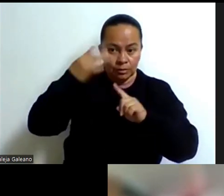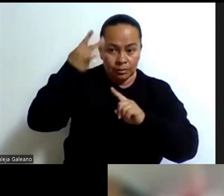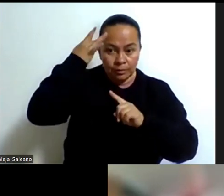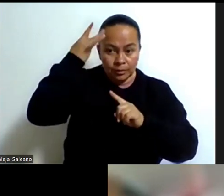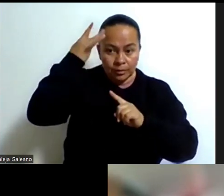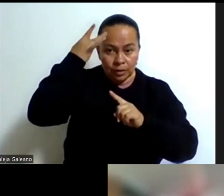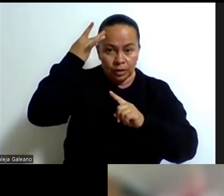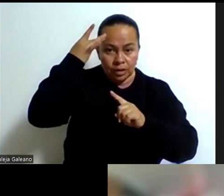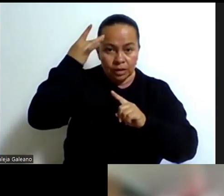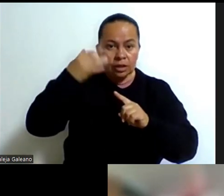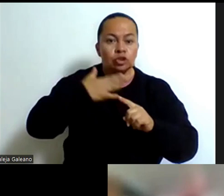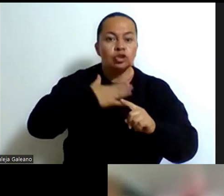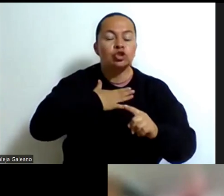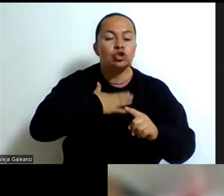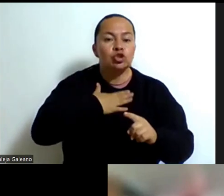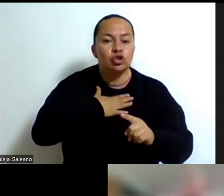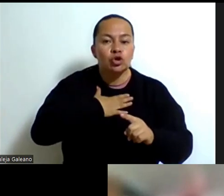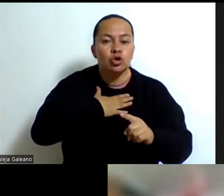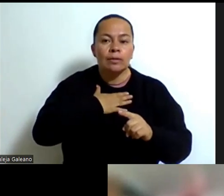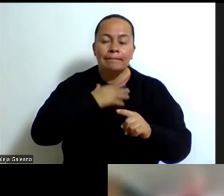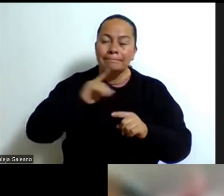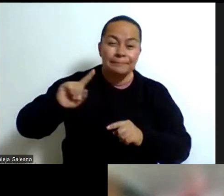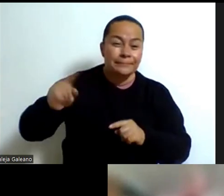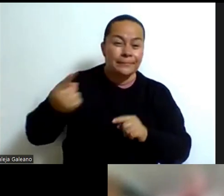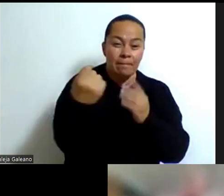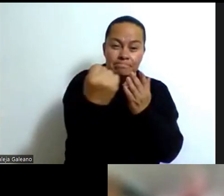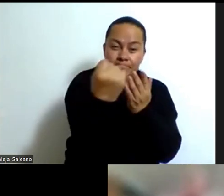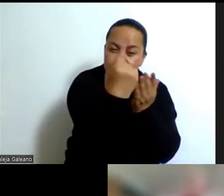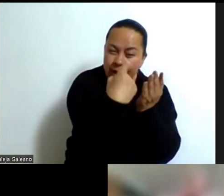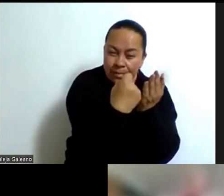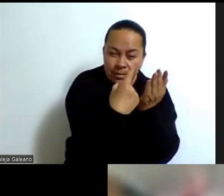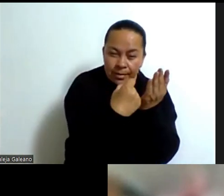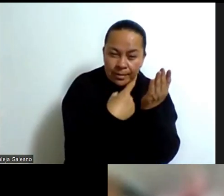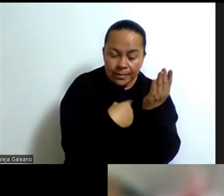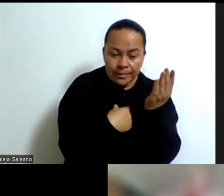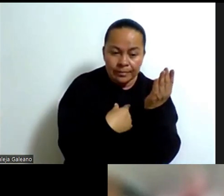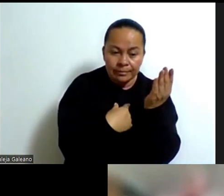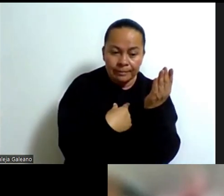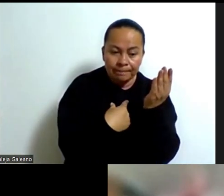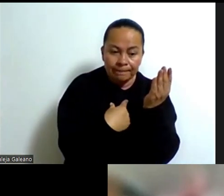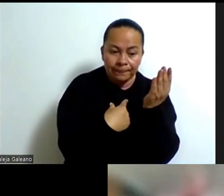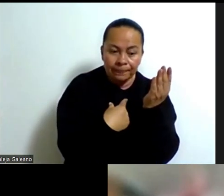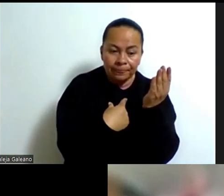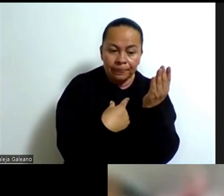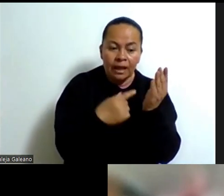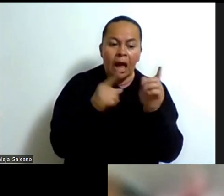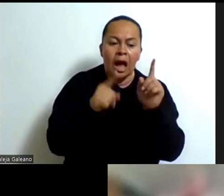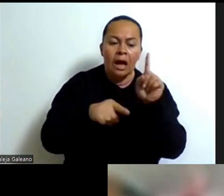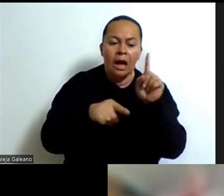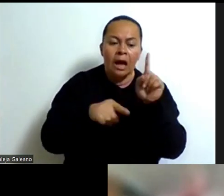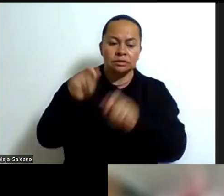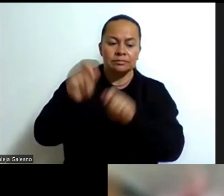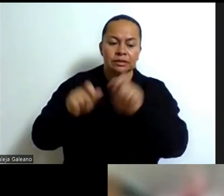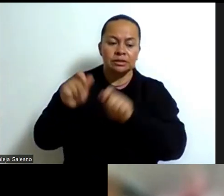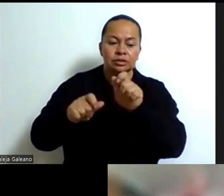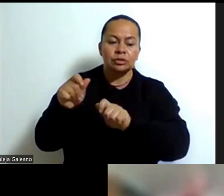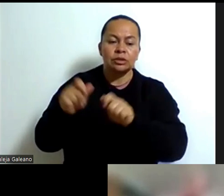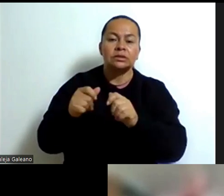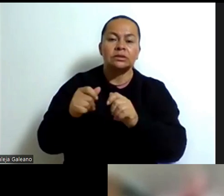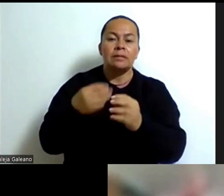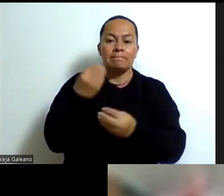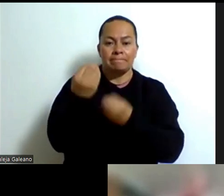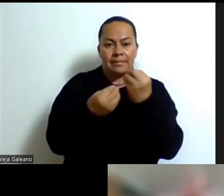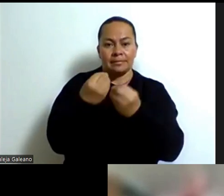realmente una de las preguntas que eh varias personas y yo me hacía